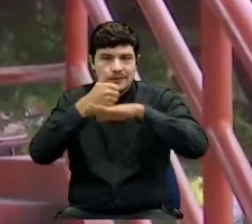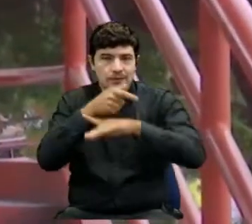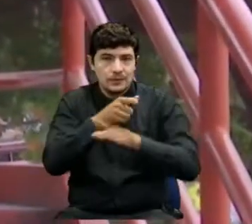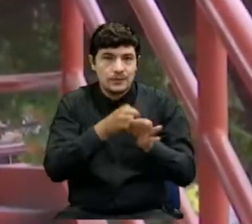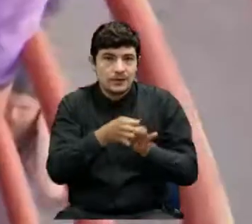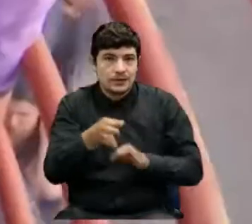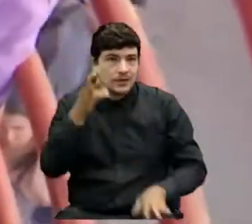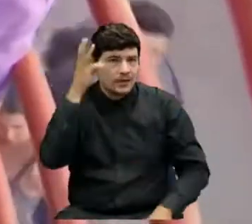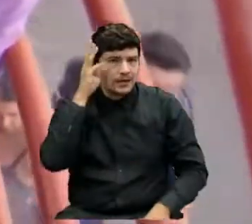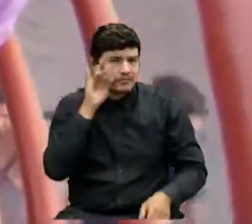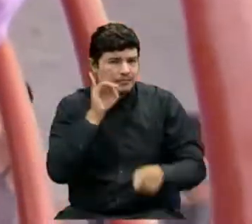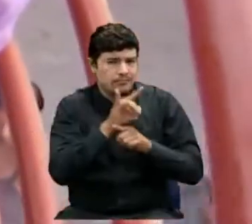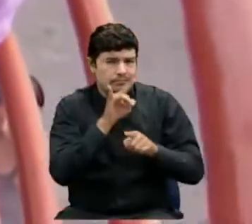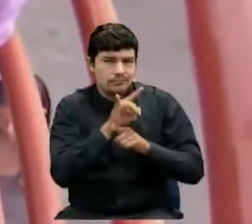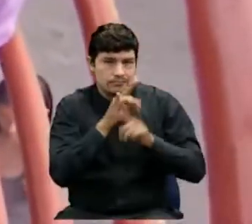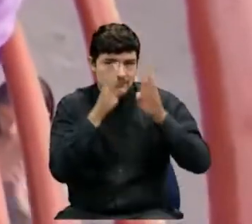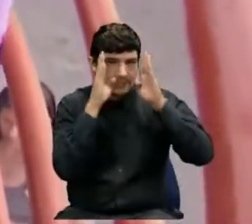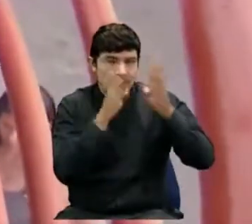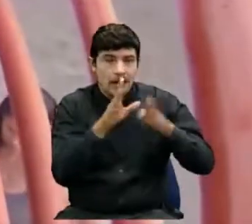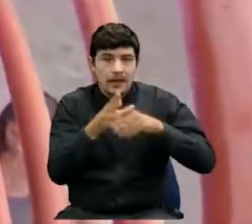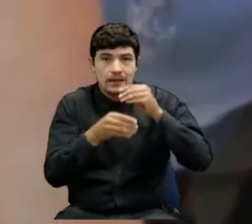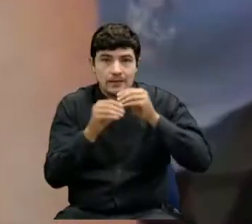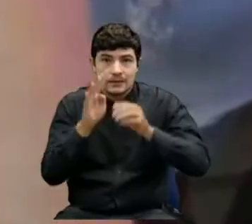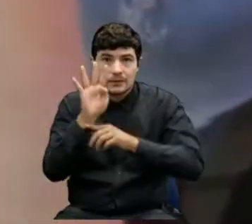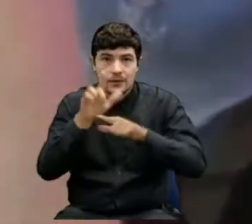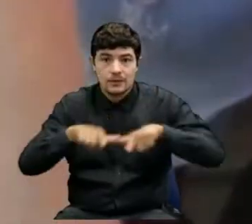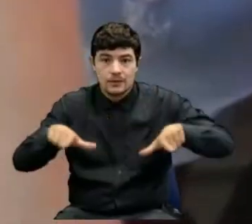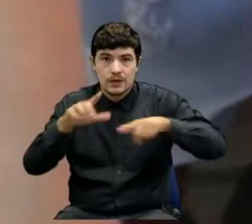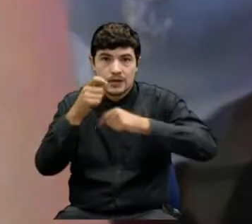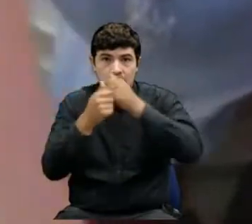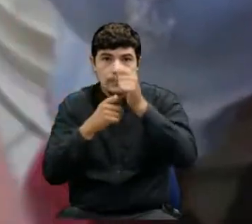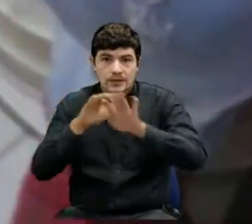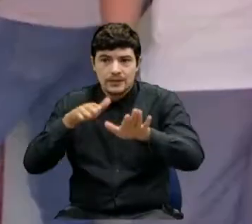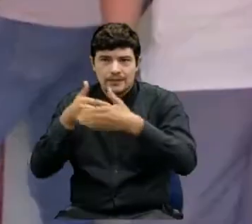en este sector, dando como resultado el sellamiento de 4 establecimientos